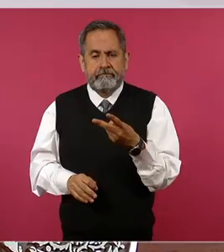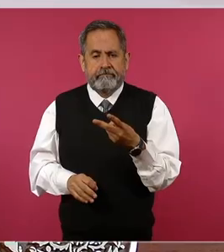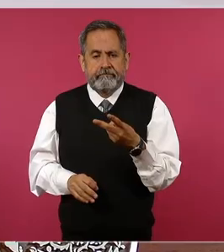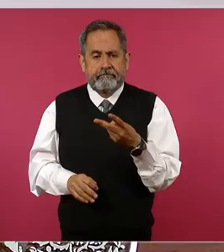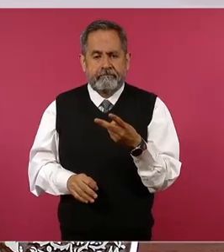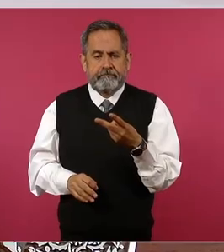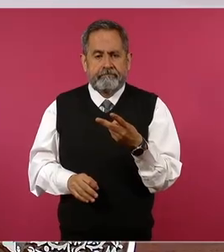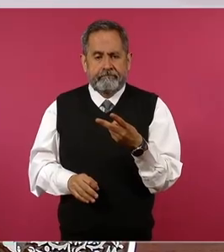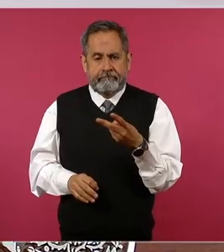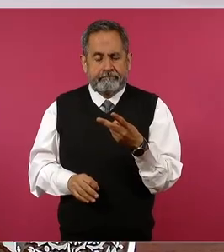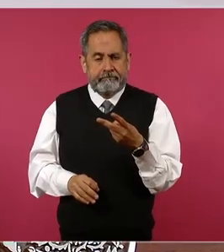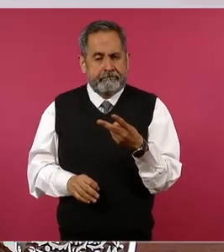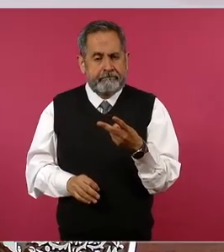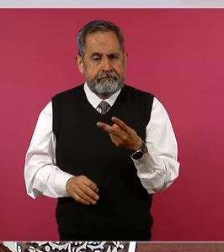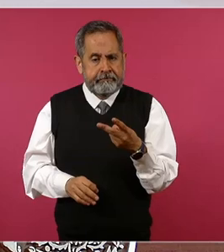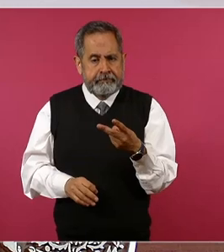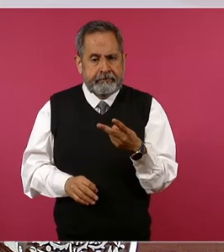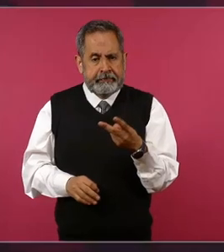es